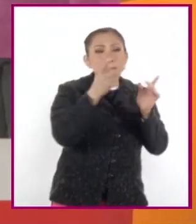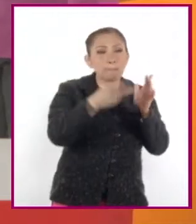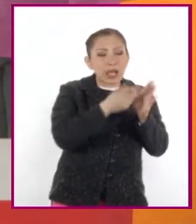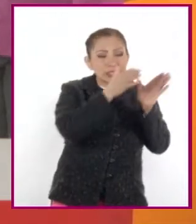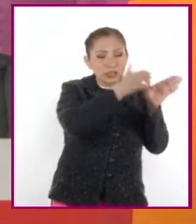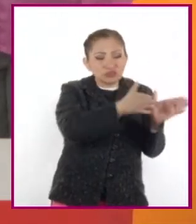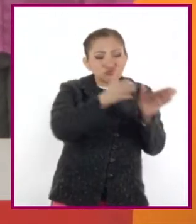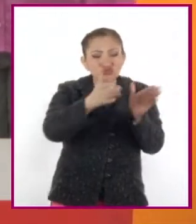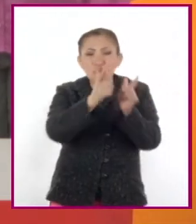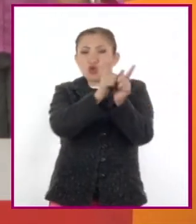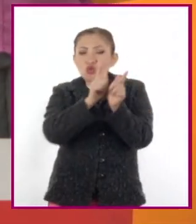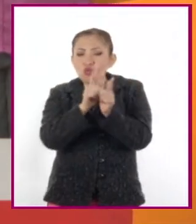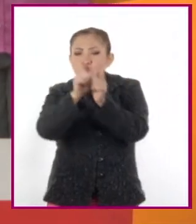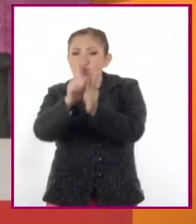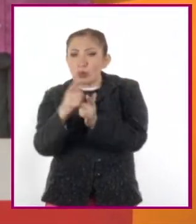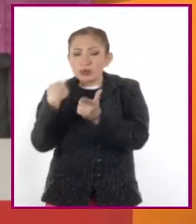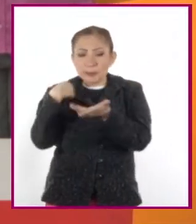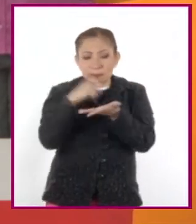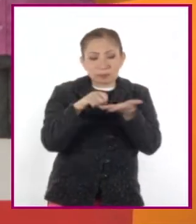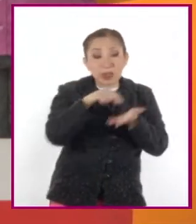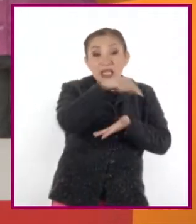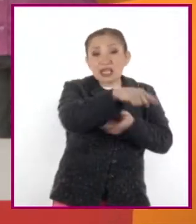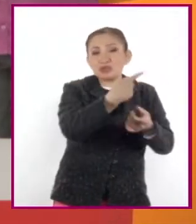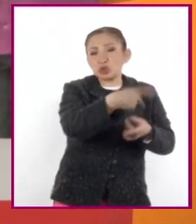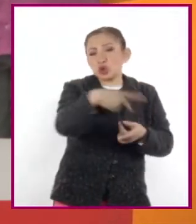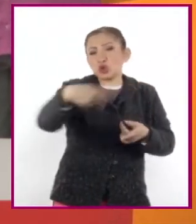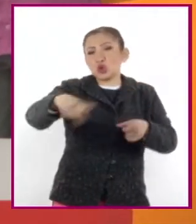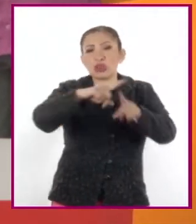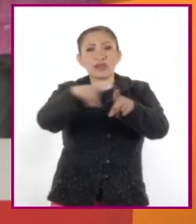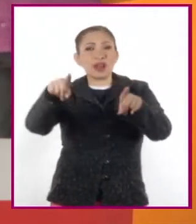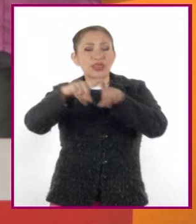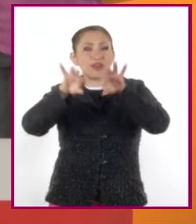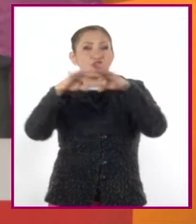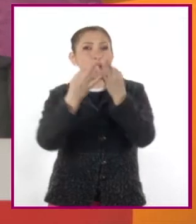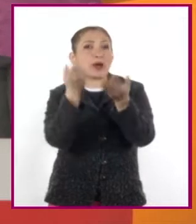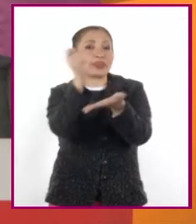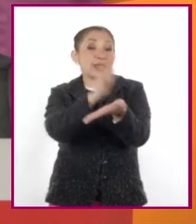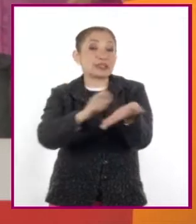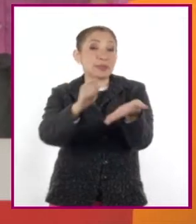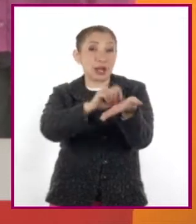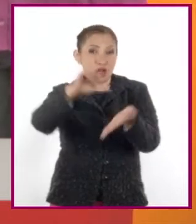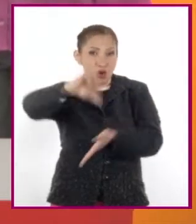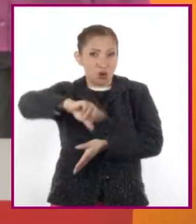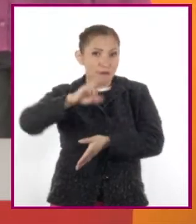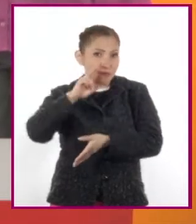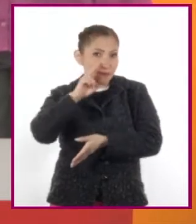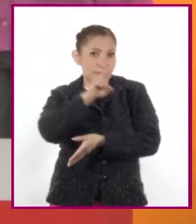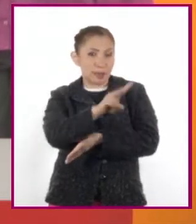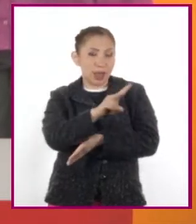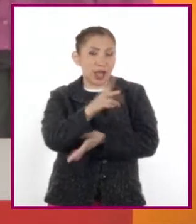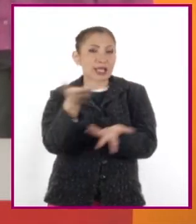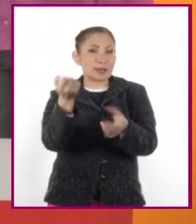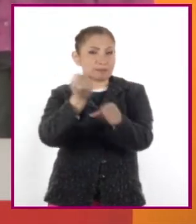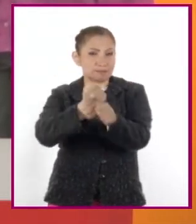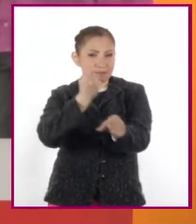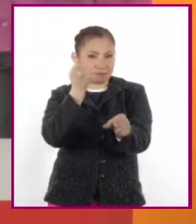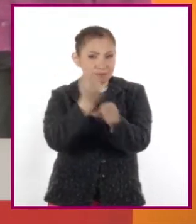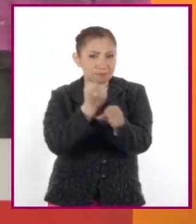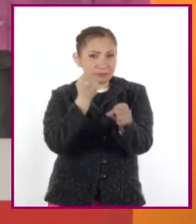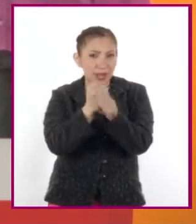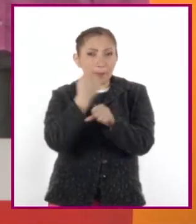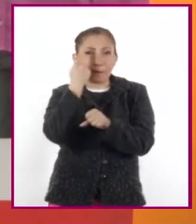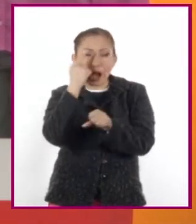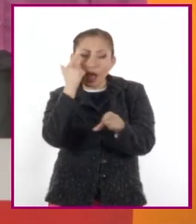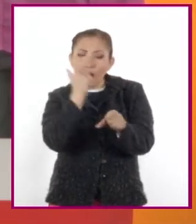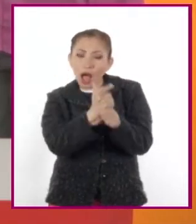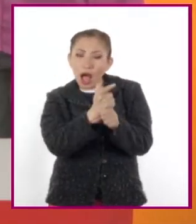y en cada uno de ellos han existido formas de utilizar los elementos que hoy veremos y que practicaremos a